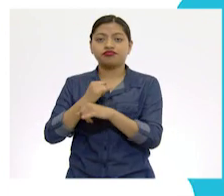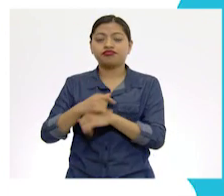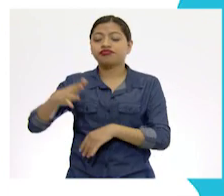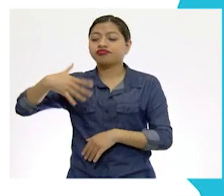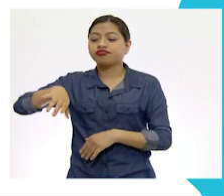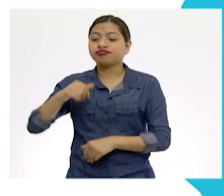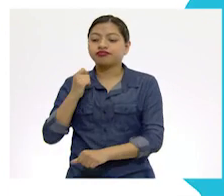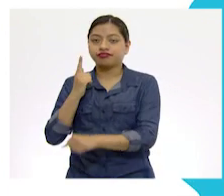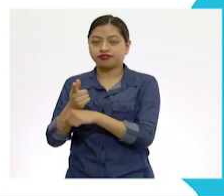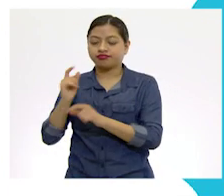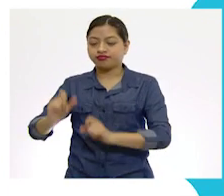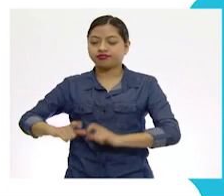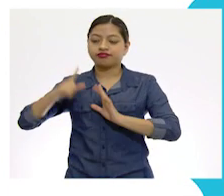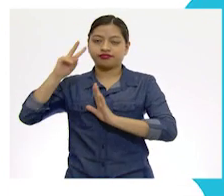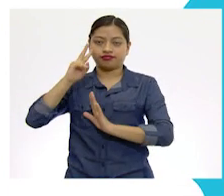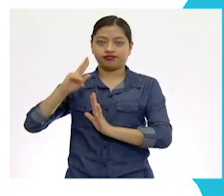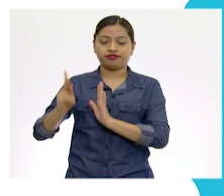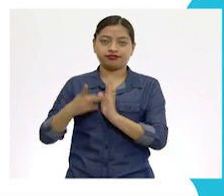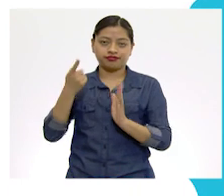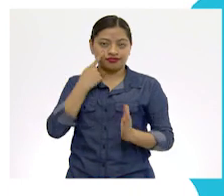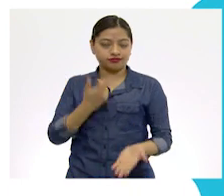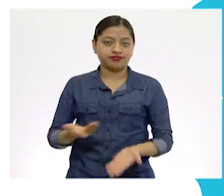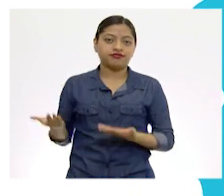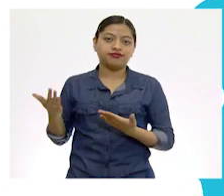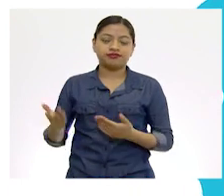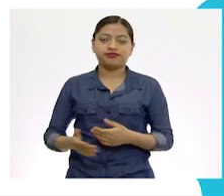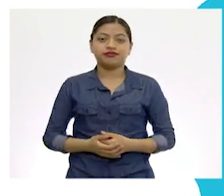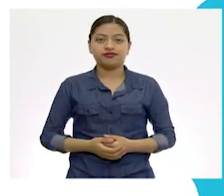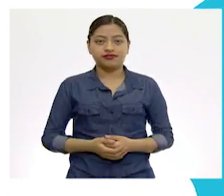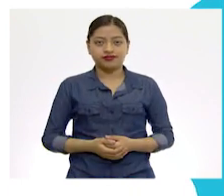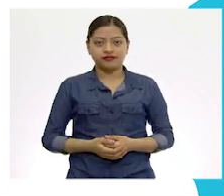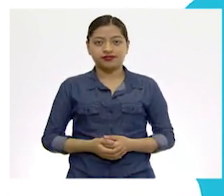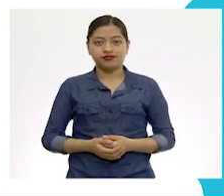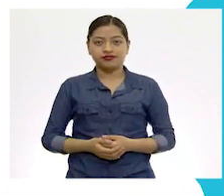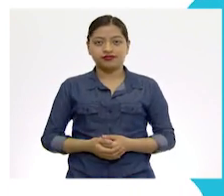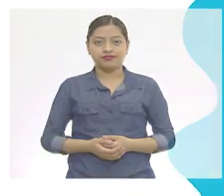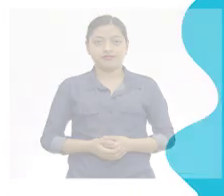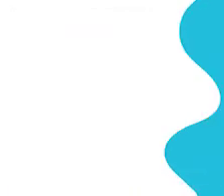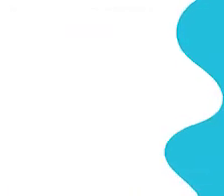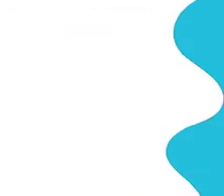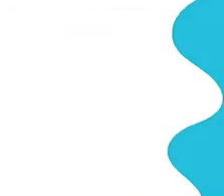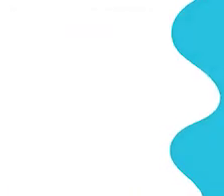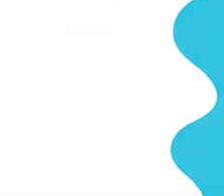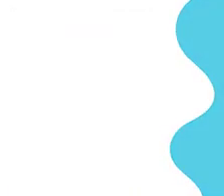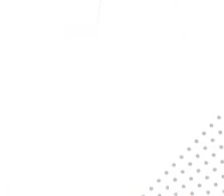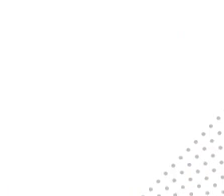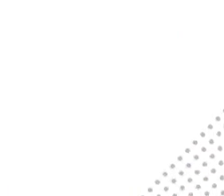aprendeencasa.sep.gob.mx.